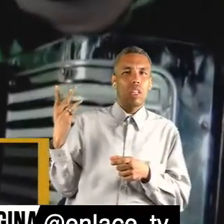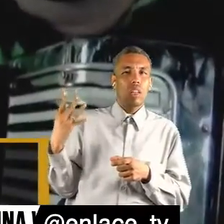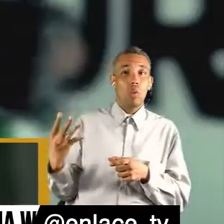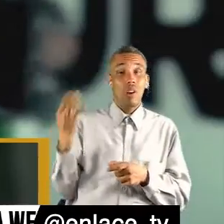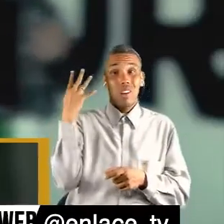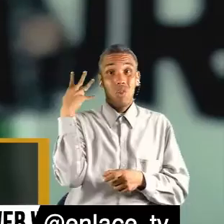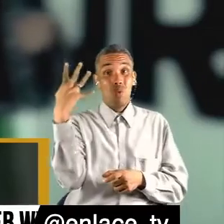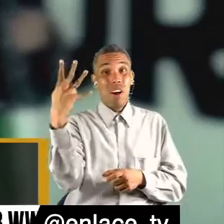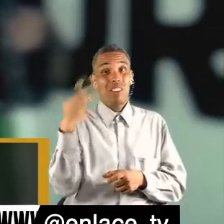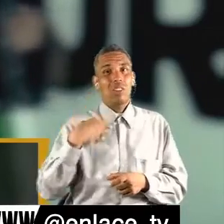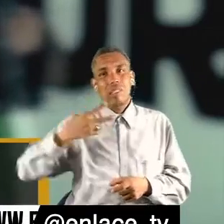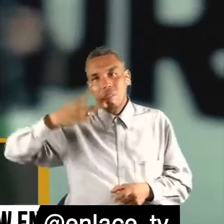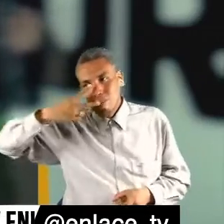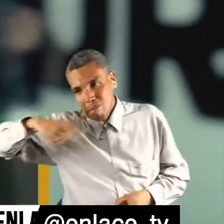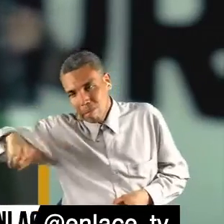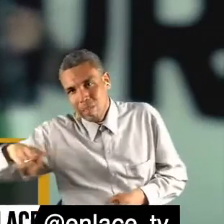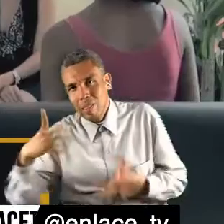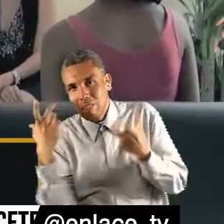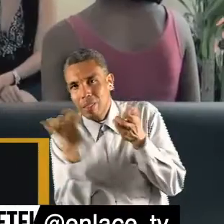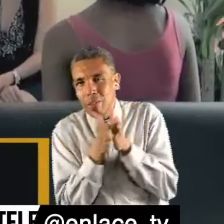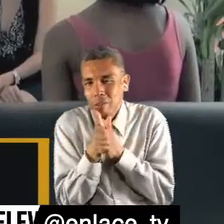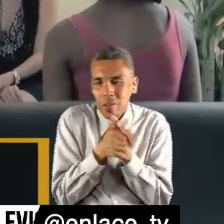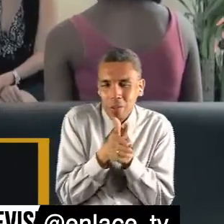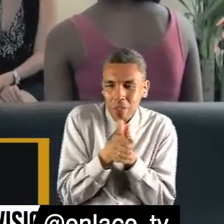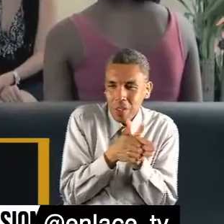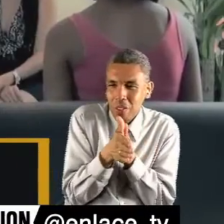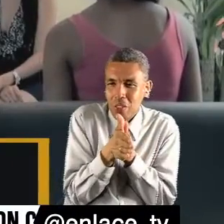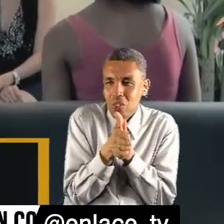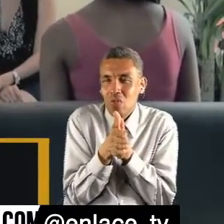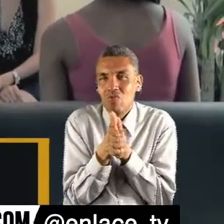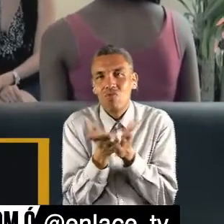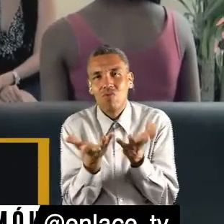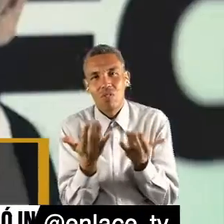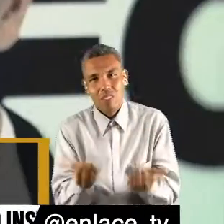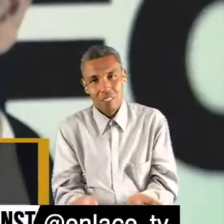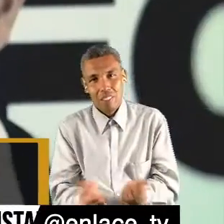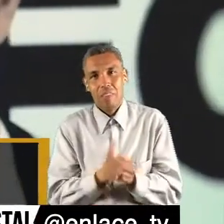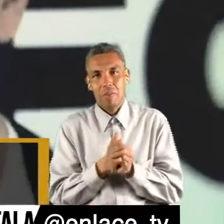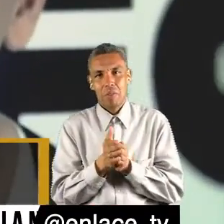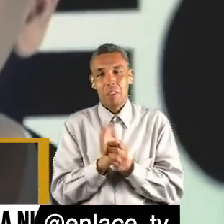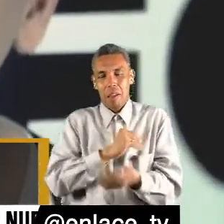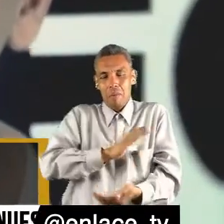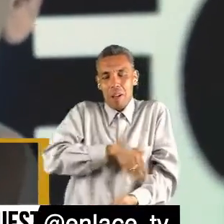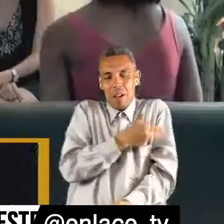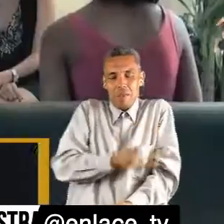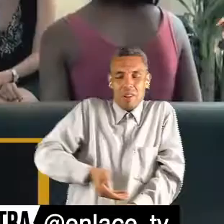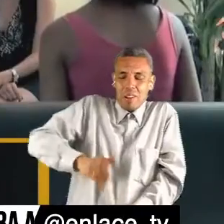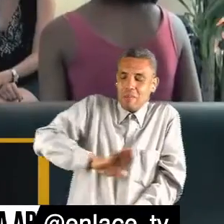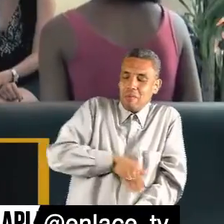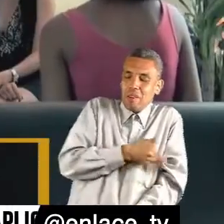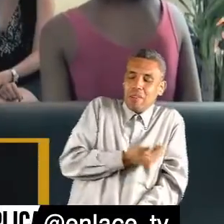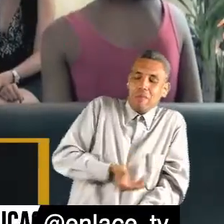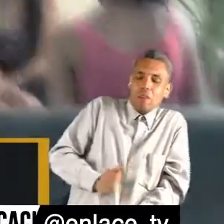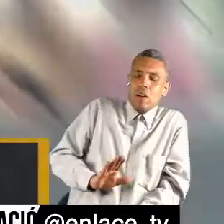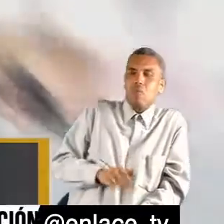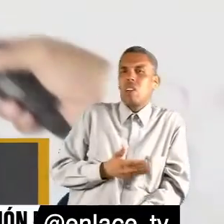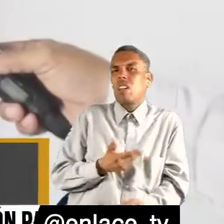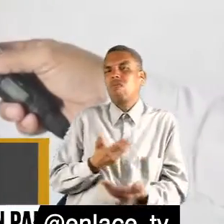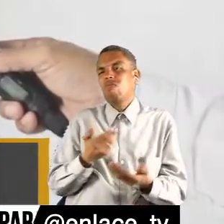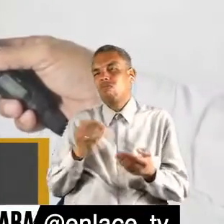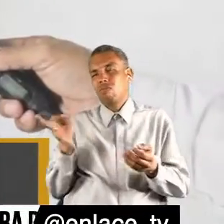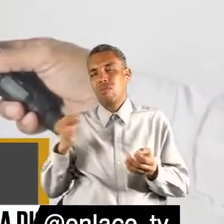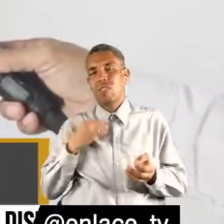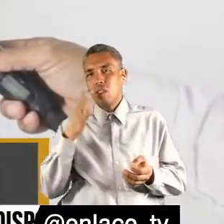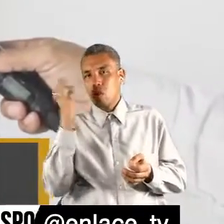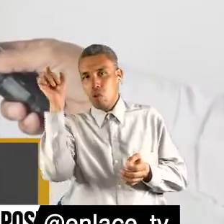lleno de experiencia, llena de cosas bonitas. Vamos a lanzar, a catapultar una canción a nivel nacional. Es una canción de un compositor que se